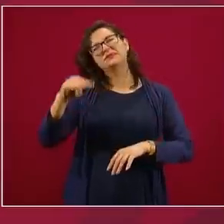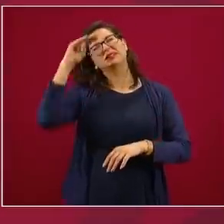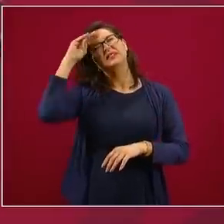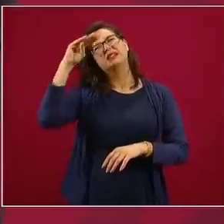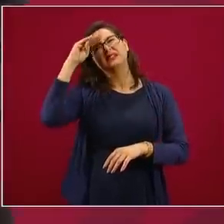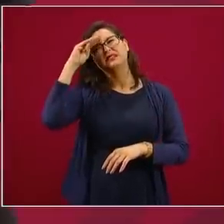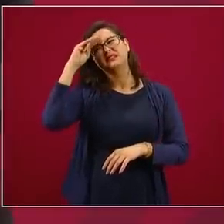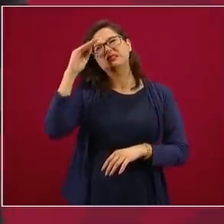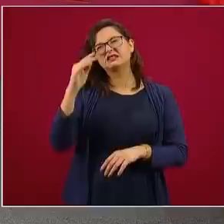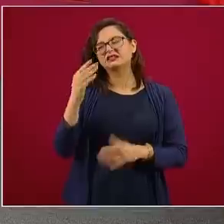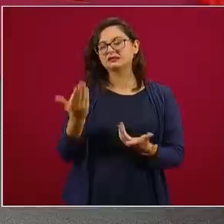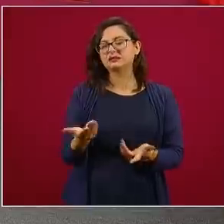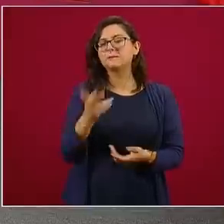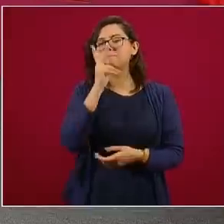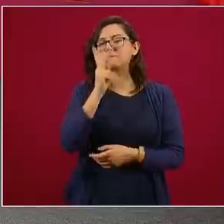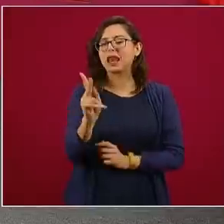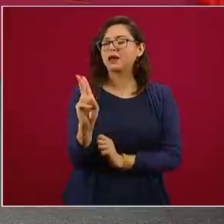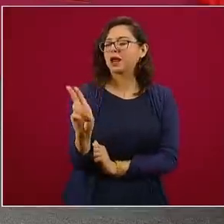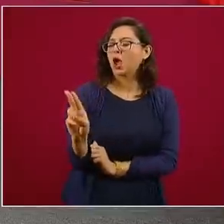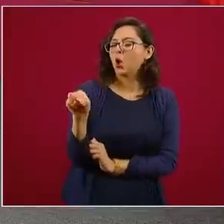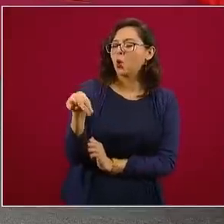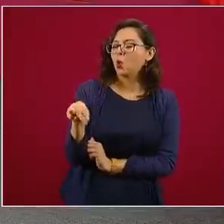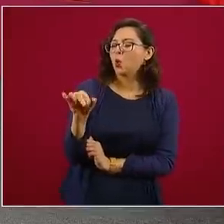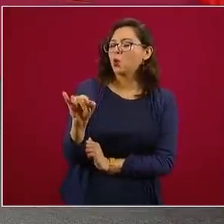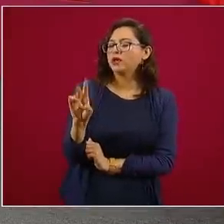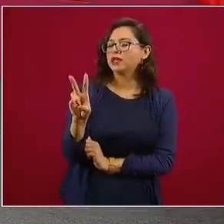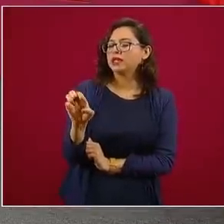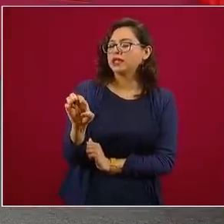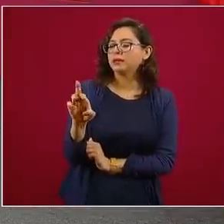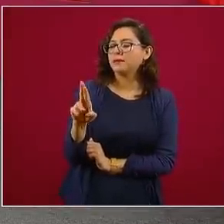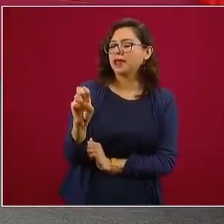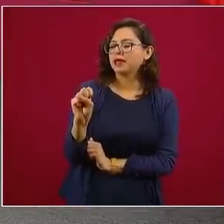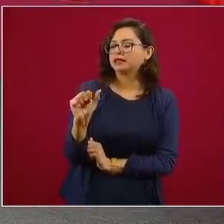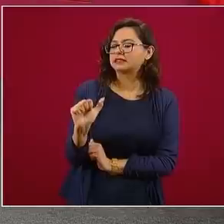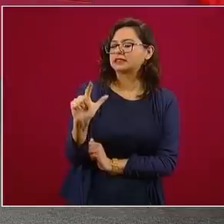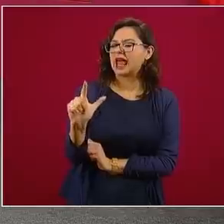qué significa el término, el concepto universal.